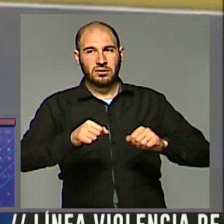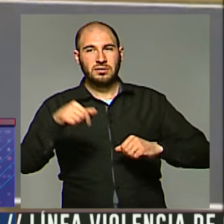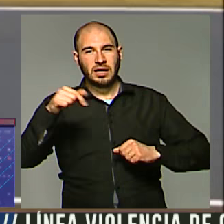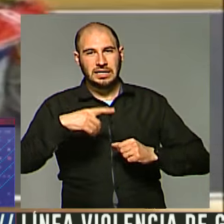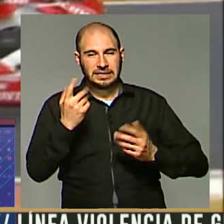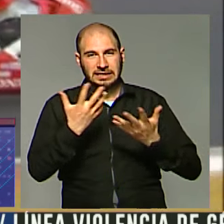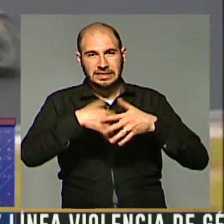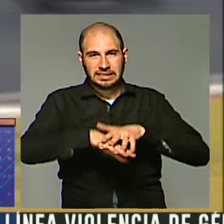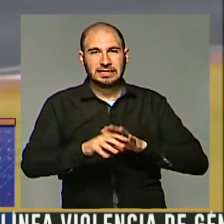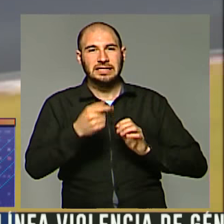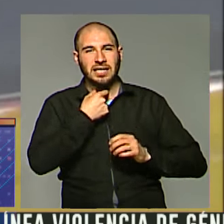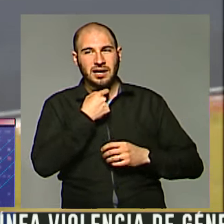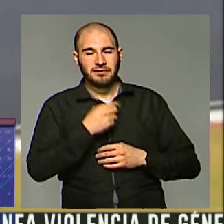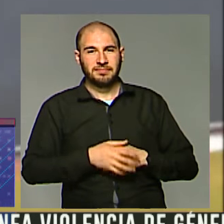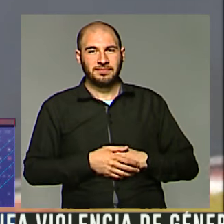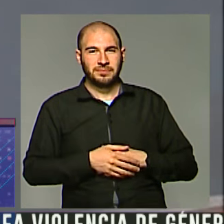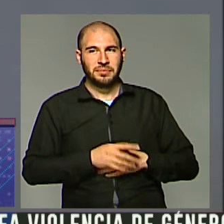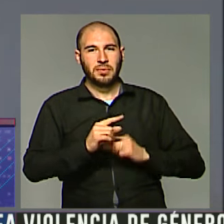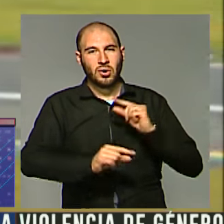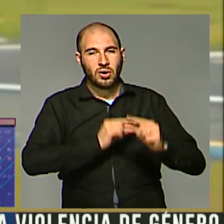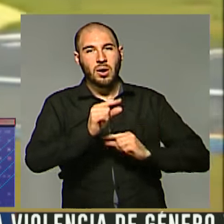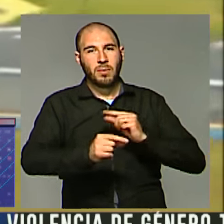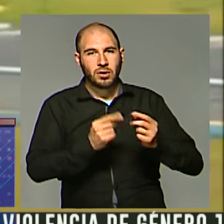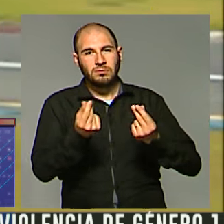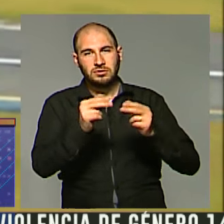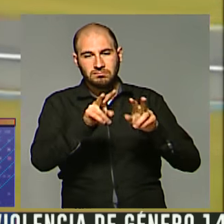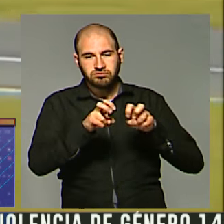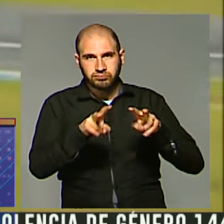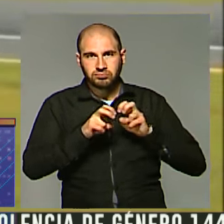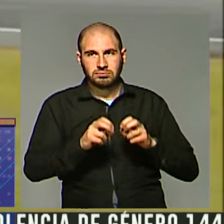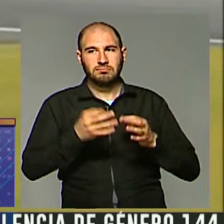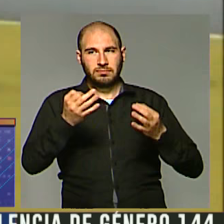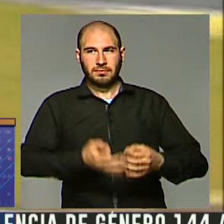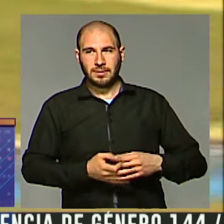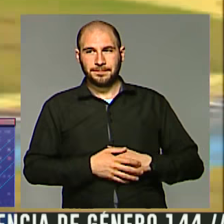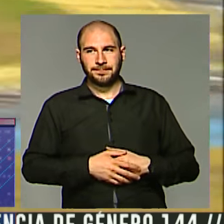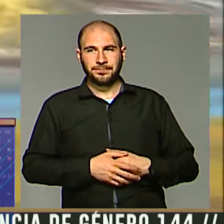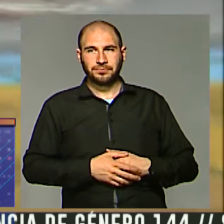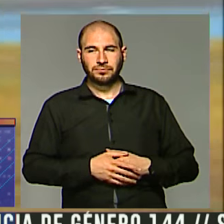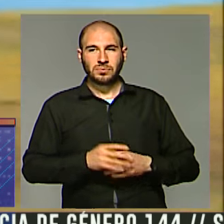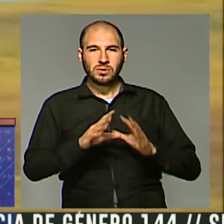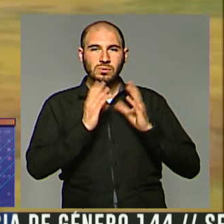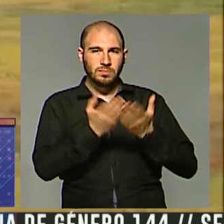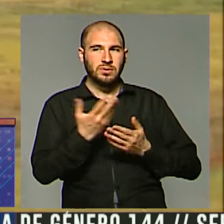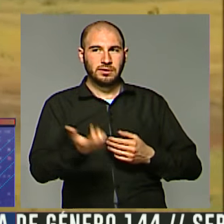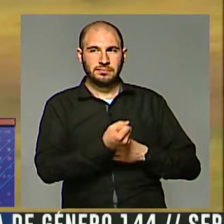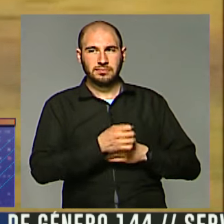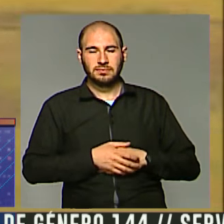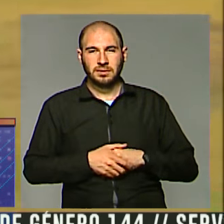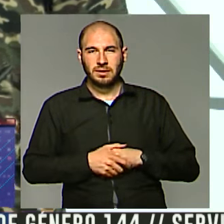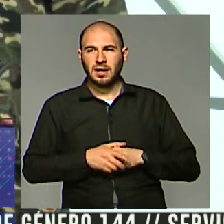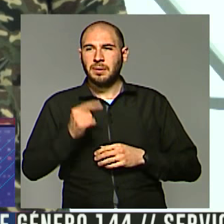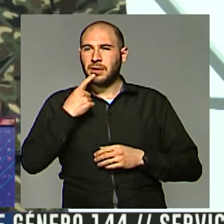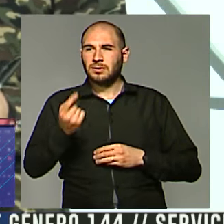de integrar, así que de a poco vamos juntando el presupuesto para llegar bien al Mundial. Bien.